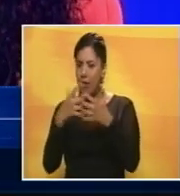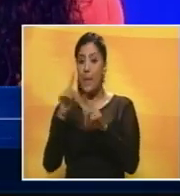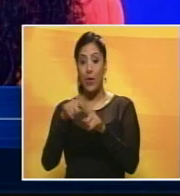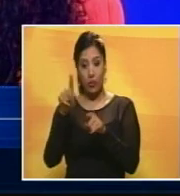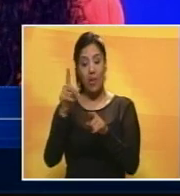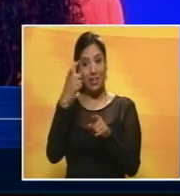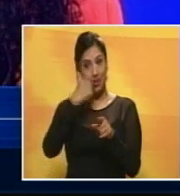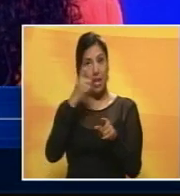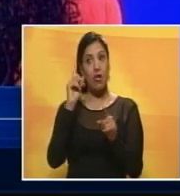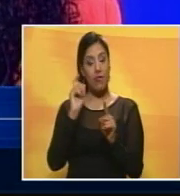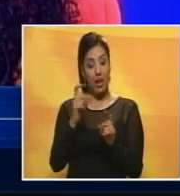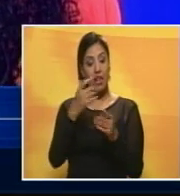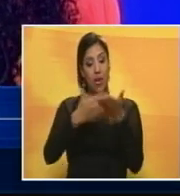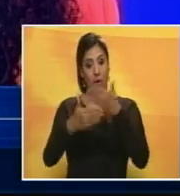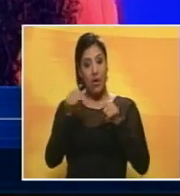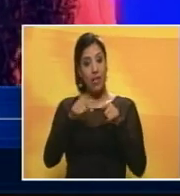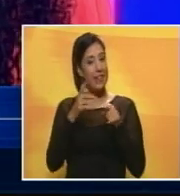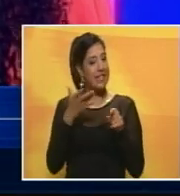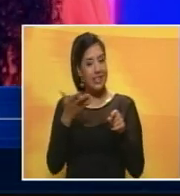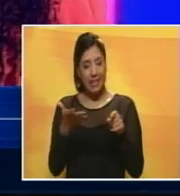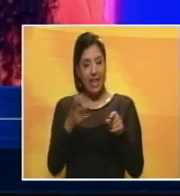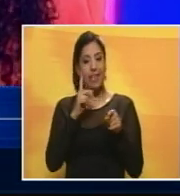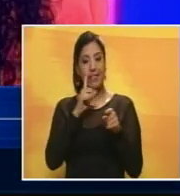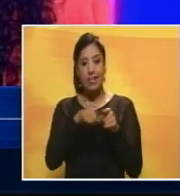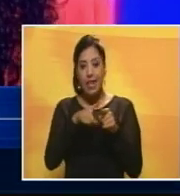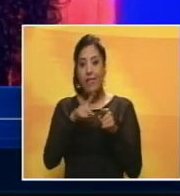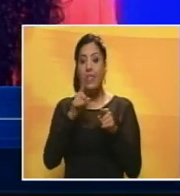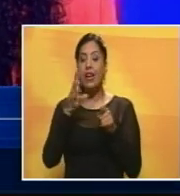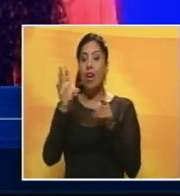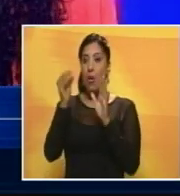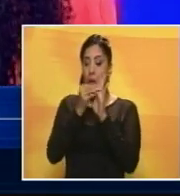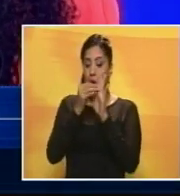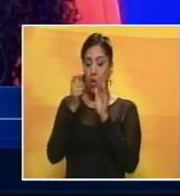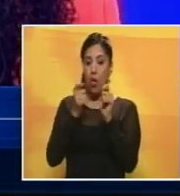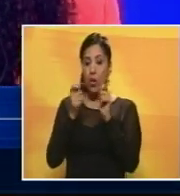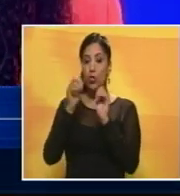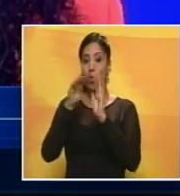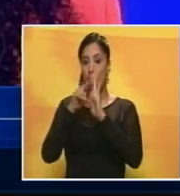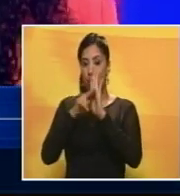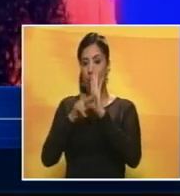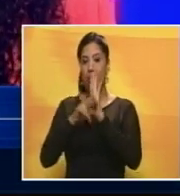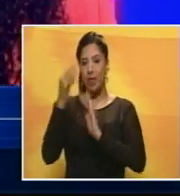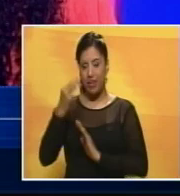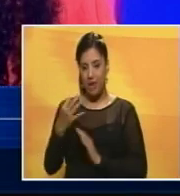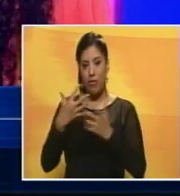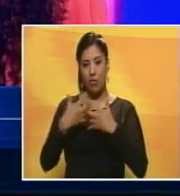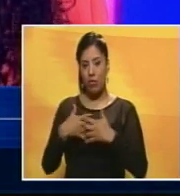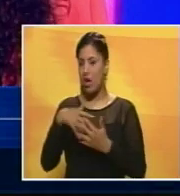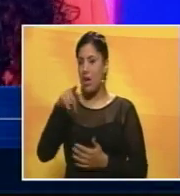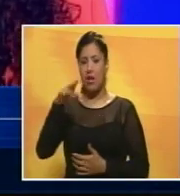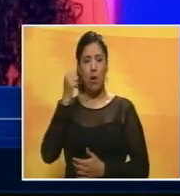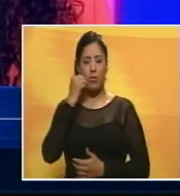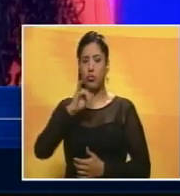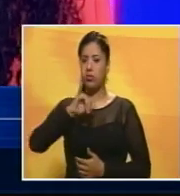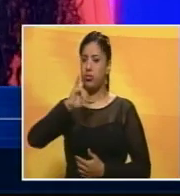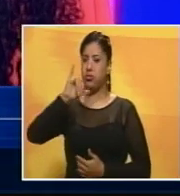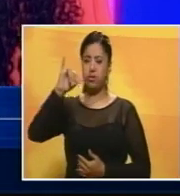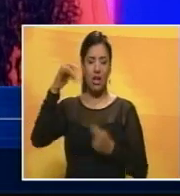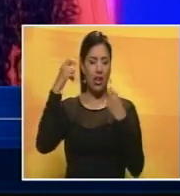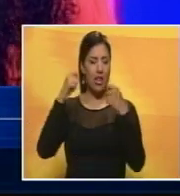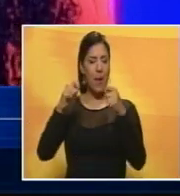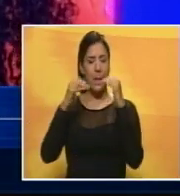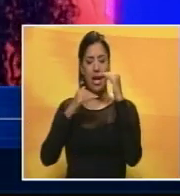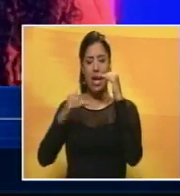pero tú también tienes que reconocer que debes ajustar los precios conforme a lo que realmente se produce. Hay un nivel de especulación